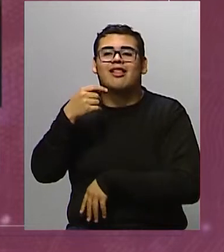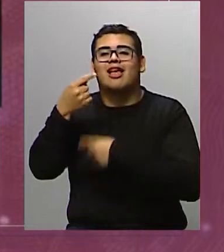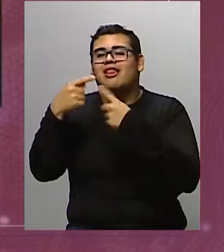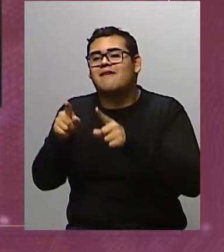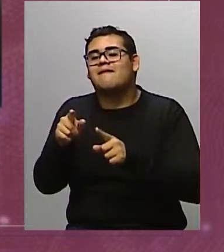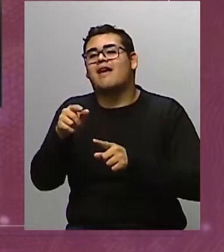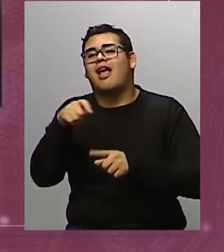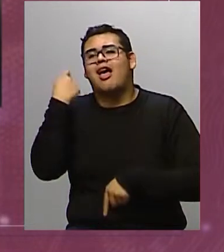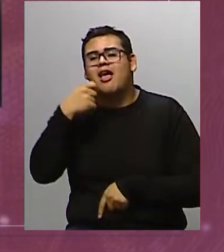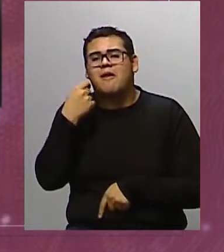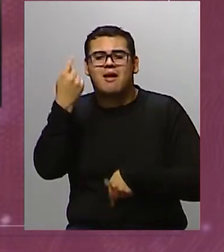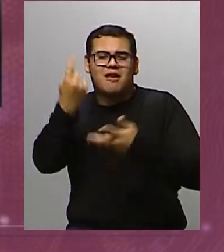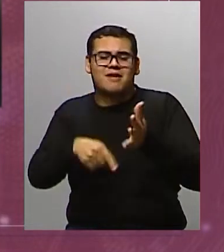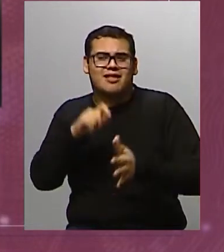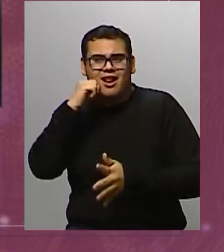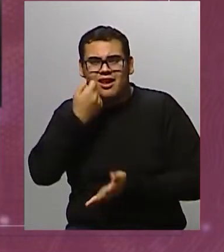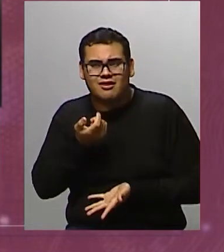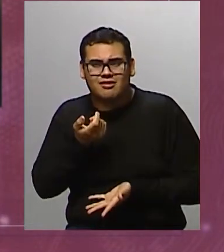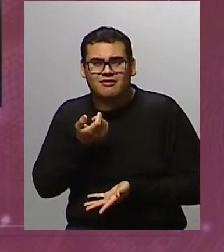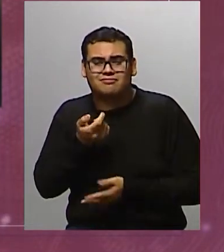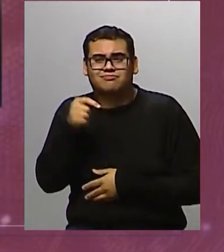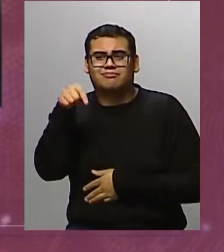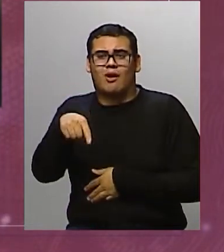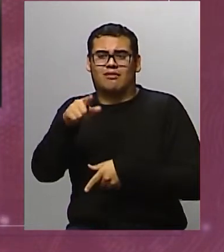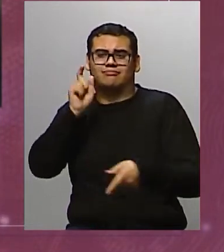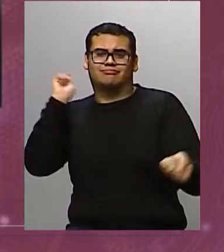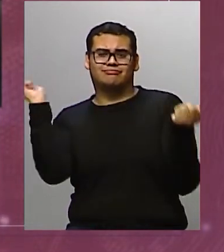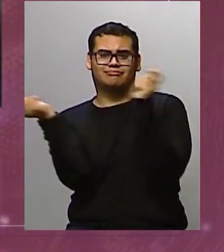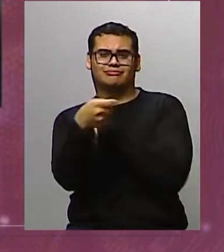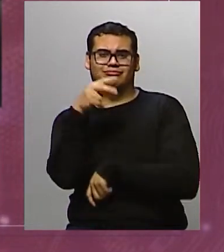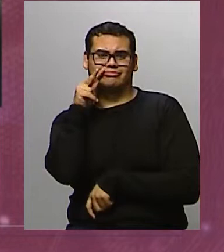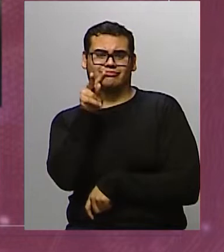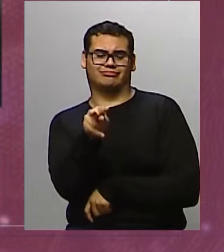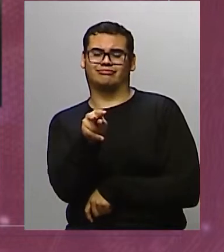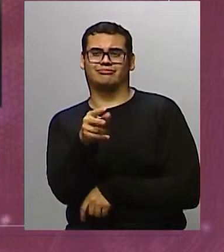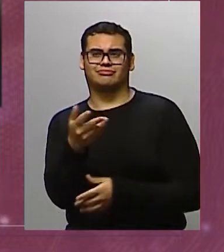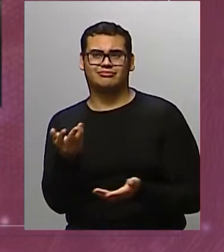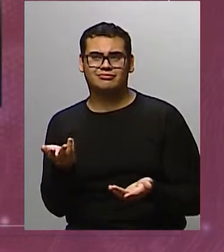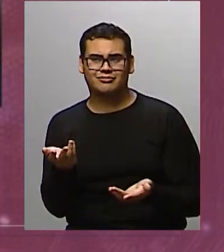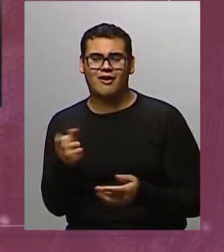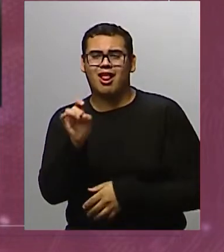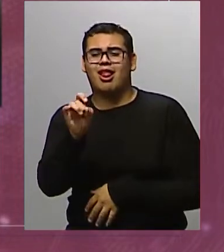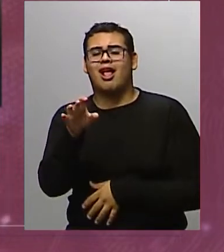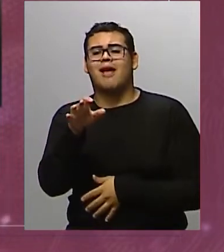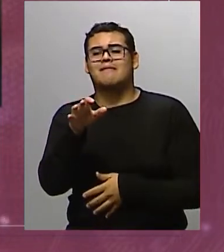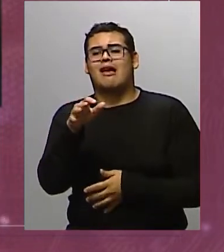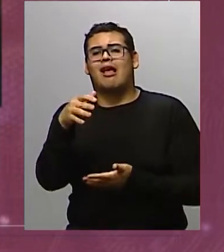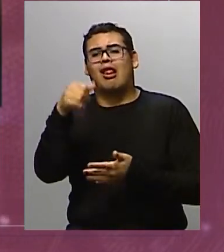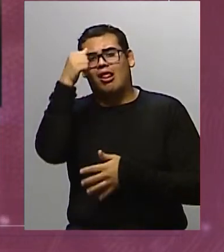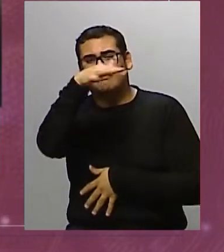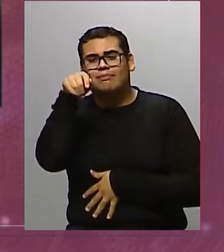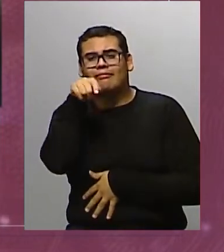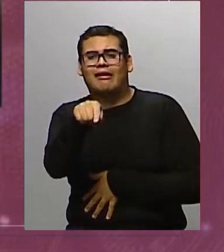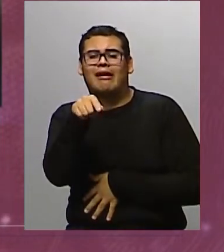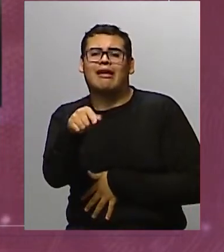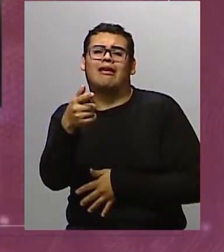como el macá, bueno, en fin, y hoy ha cambiado ese ambiente. Hoy es un potrero con especies invasoras, con jabalíes, la